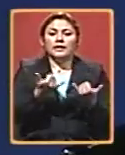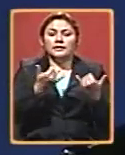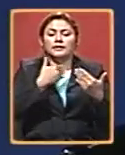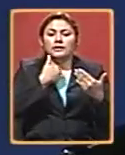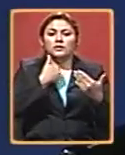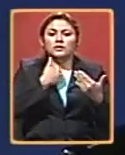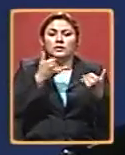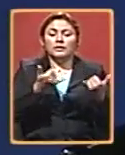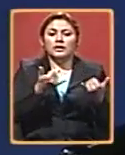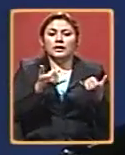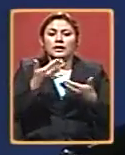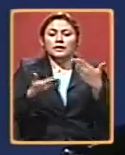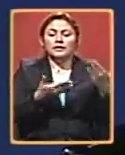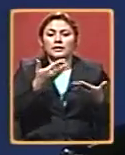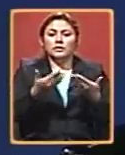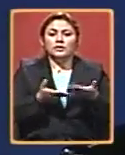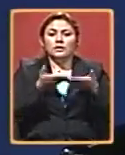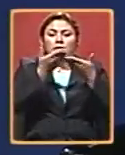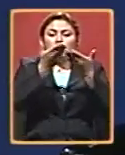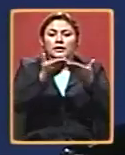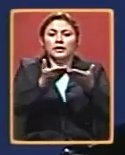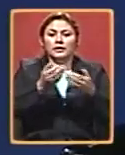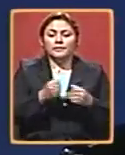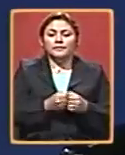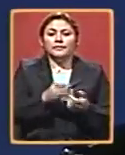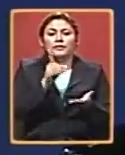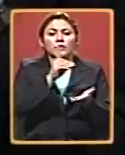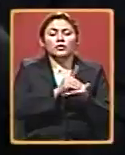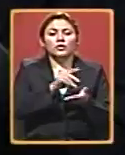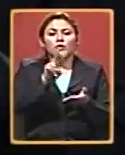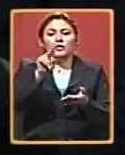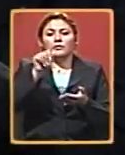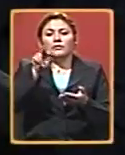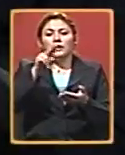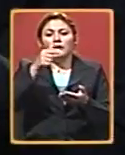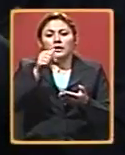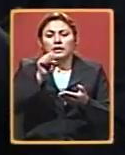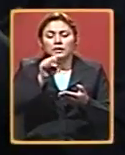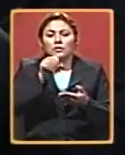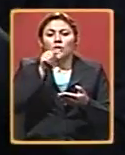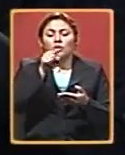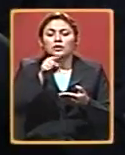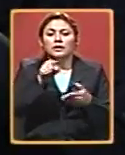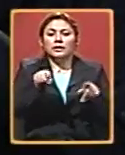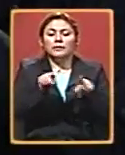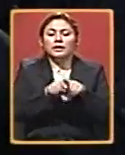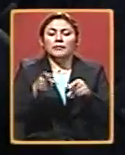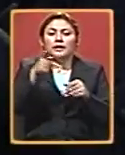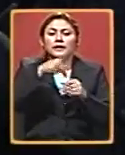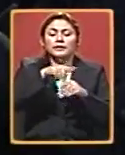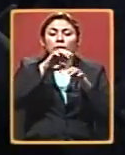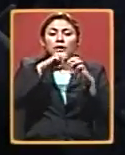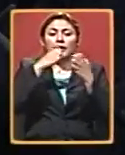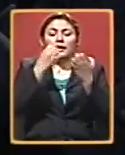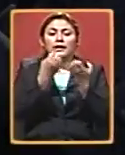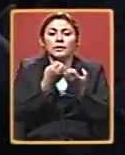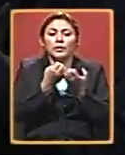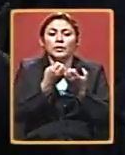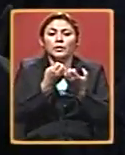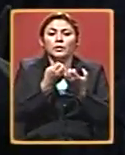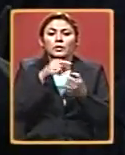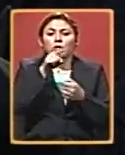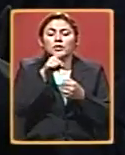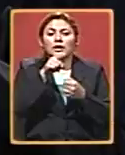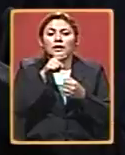servicios que provee. Excelente, doctor Vargas. Usted, además de haber participado de ese equipo, usted